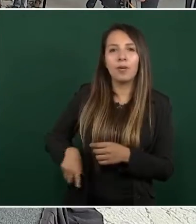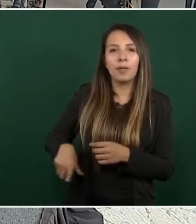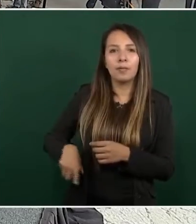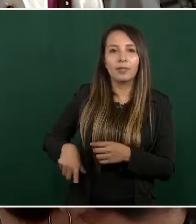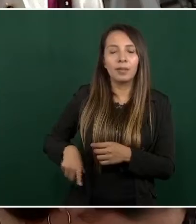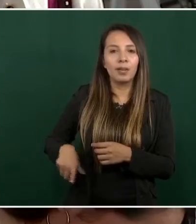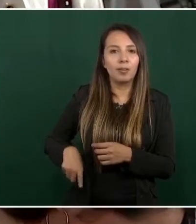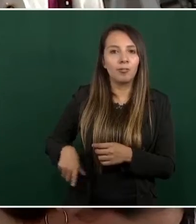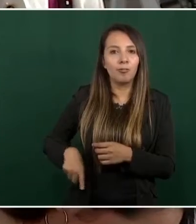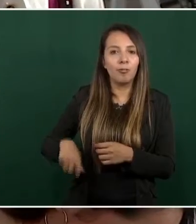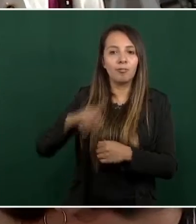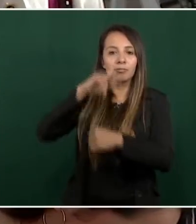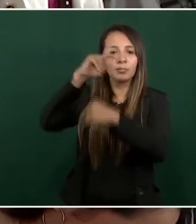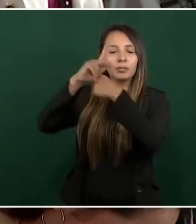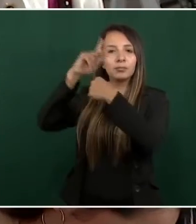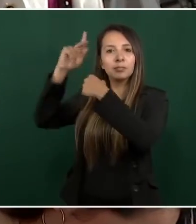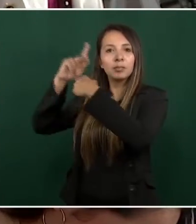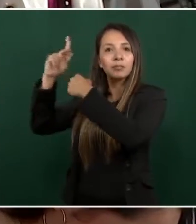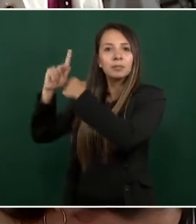de otros países